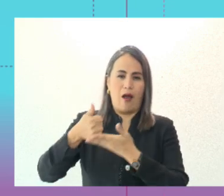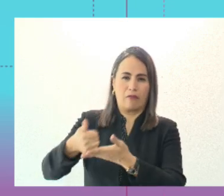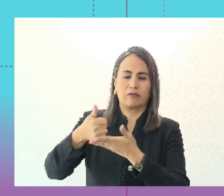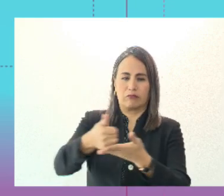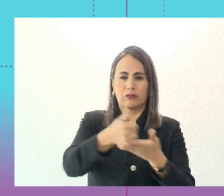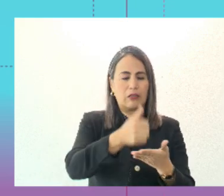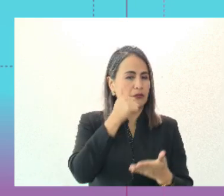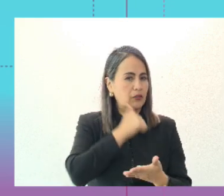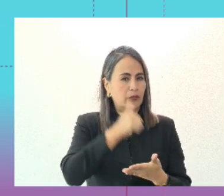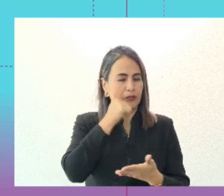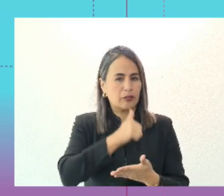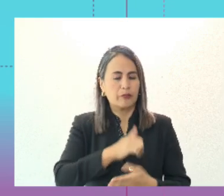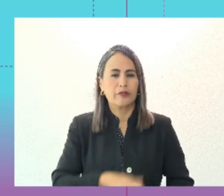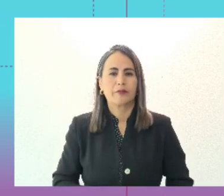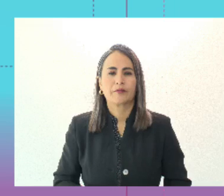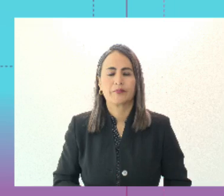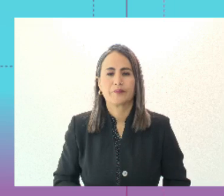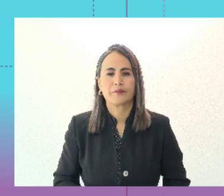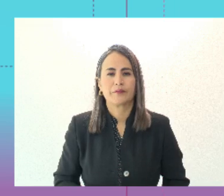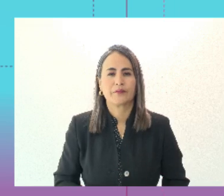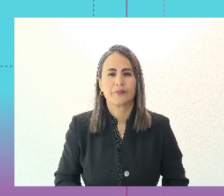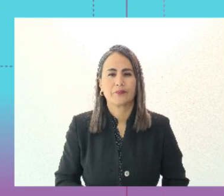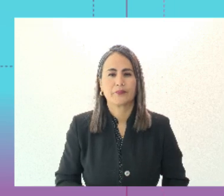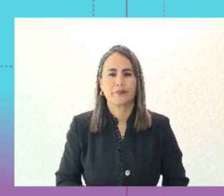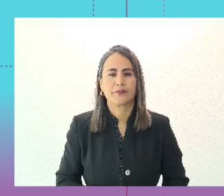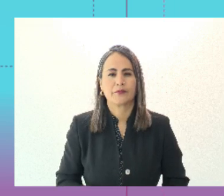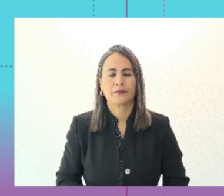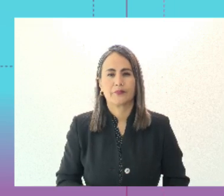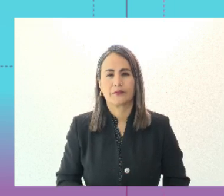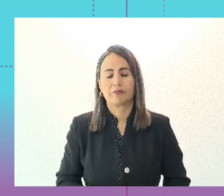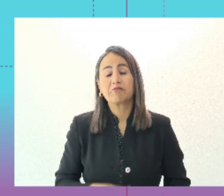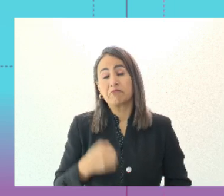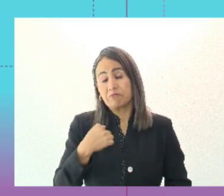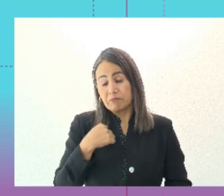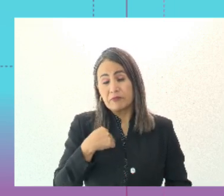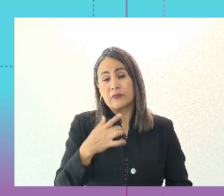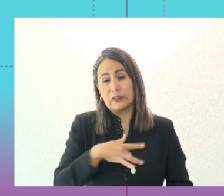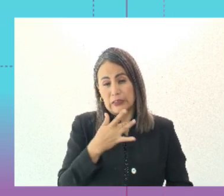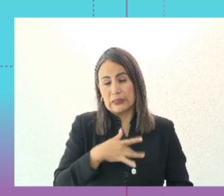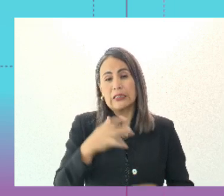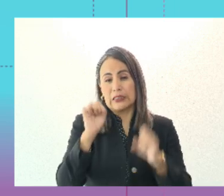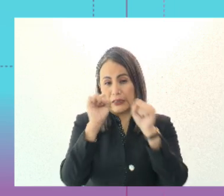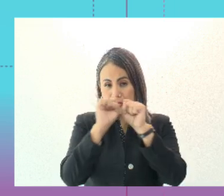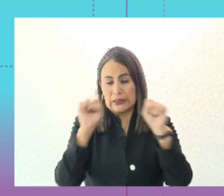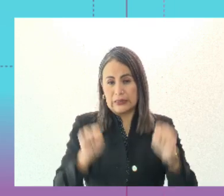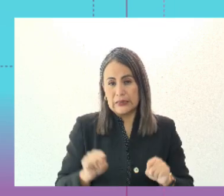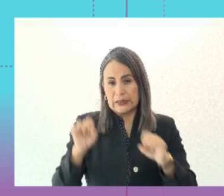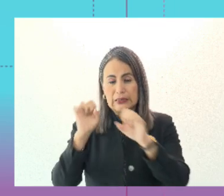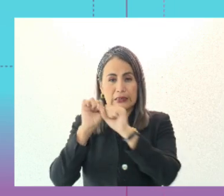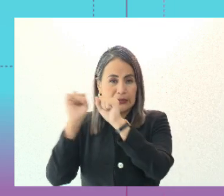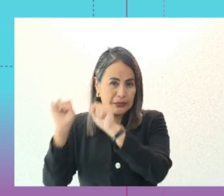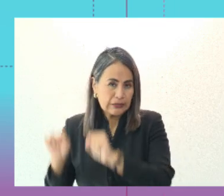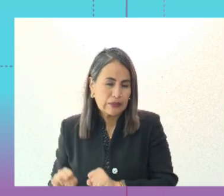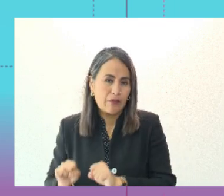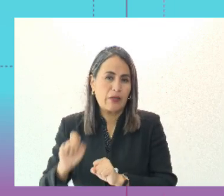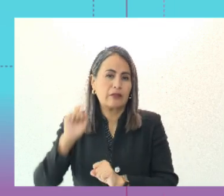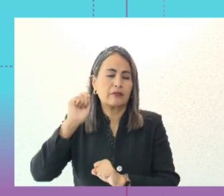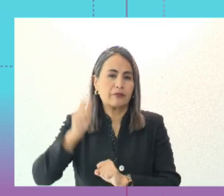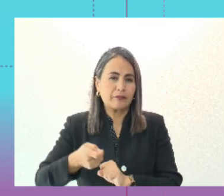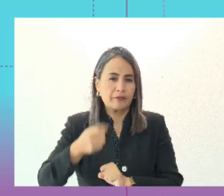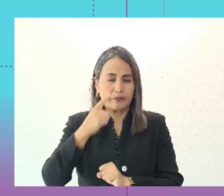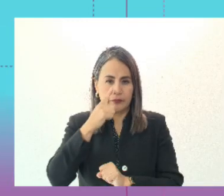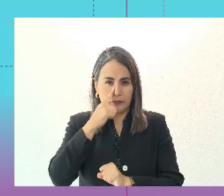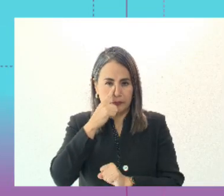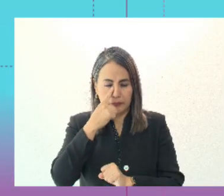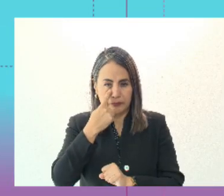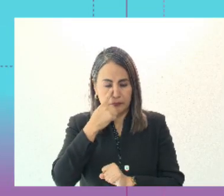Entonces, sí, yo creo que estos sistemas pues tienen la necesidad de, ¿qué creen?, de basarse